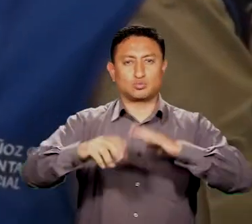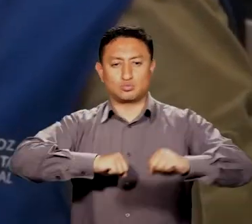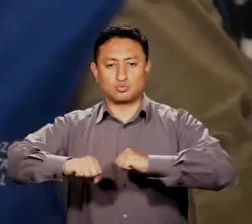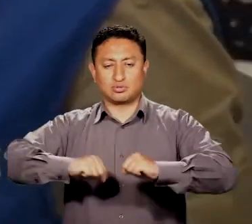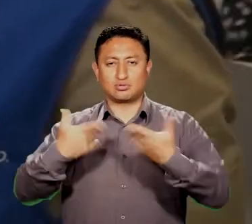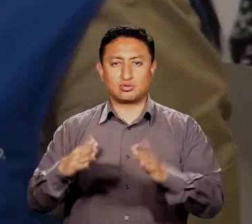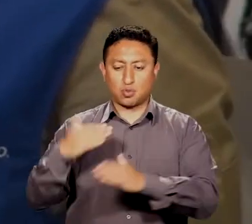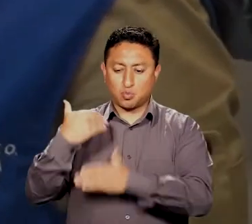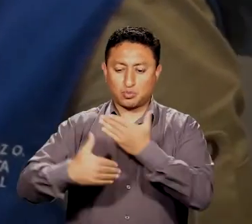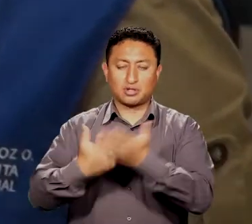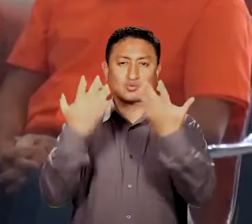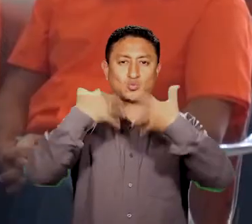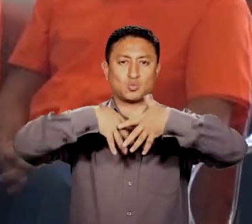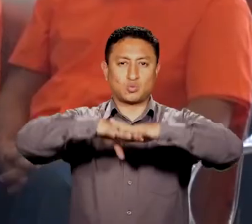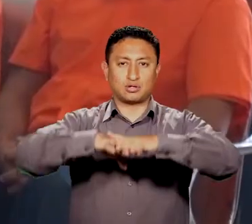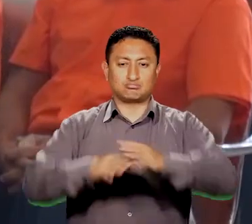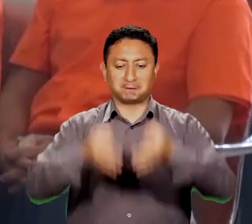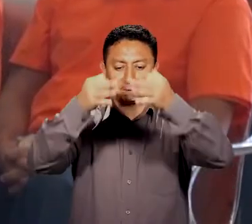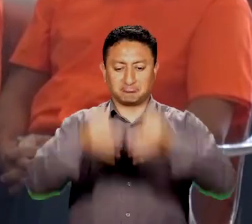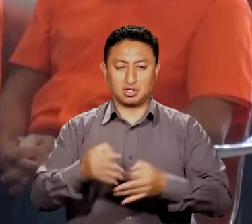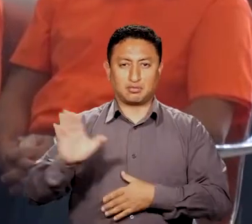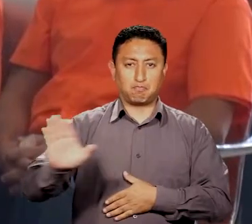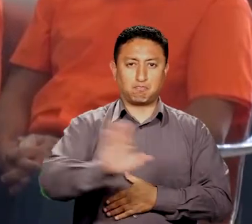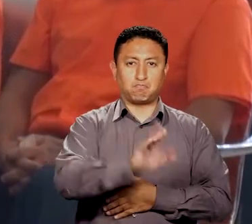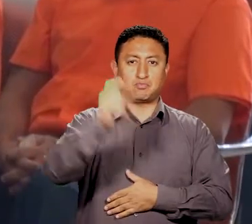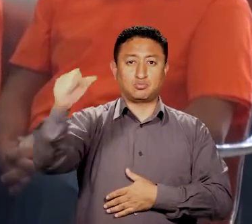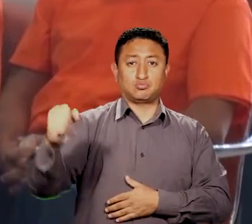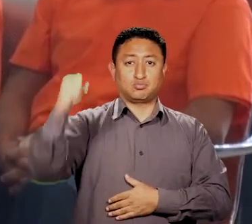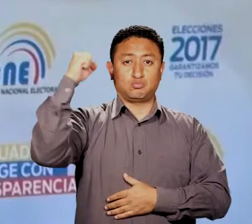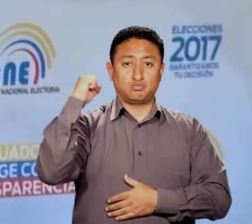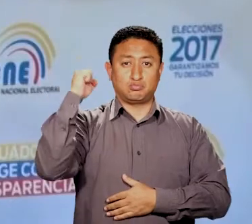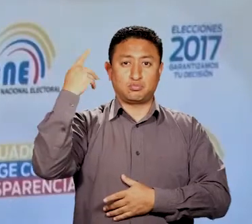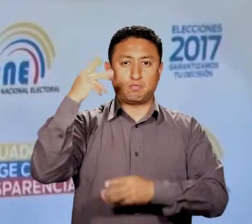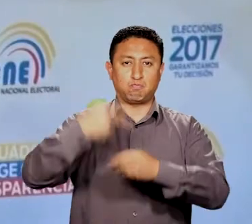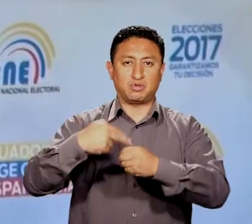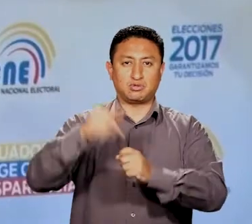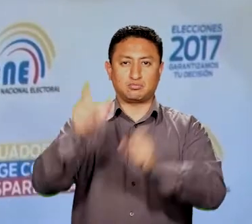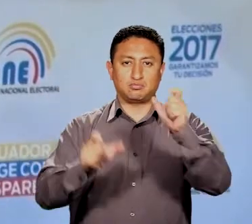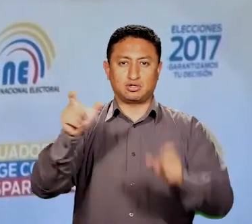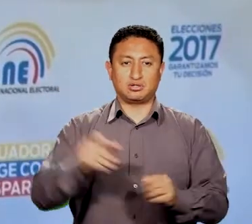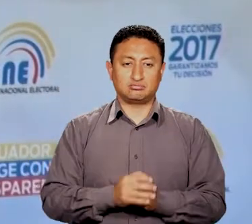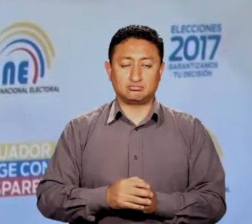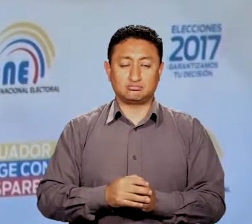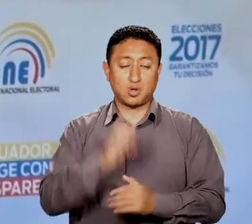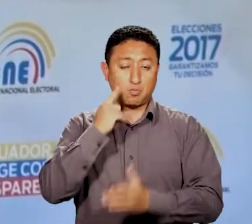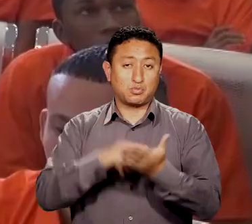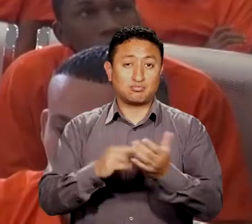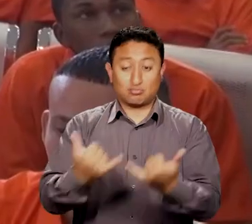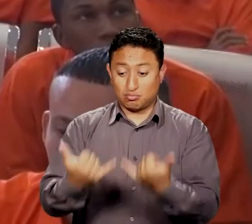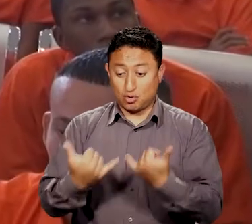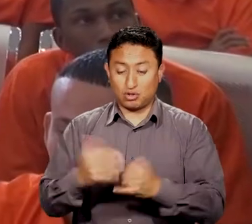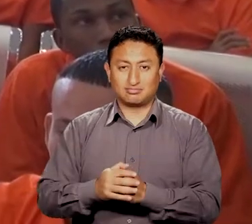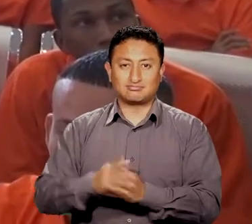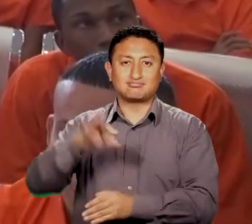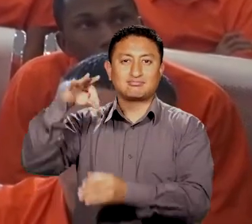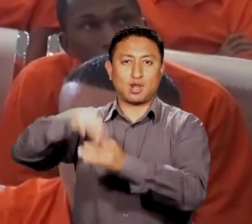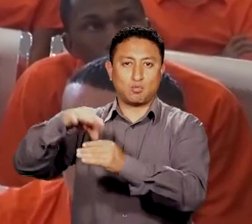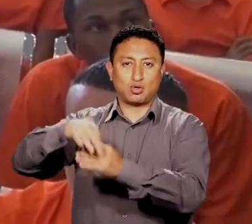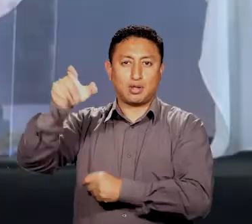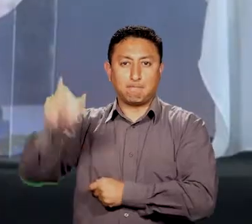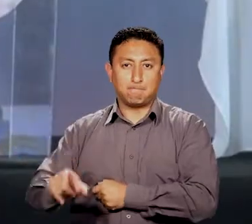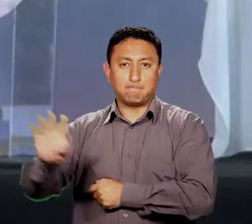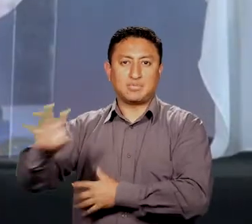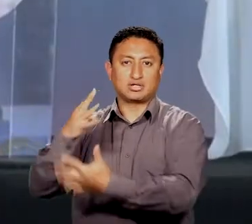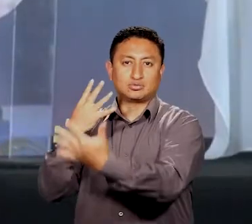un proceso incluyente y garantiza los derechos de participación de los ciudadanos, como en este caso, el voto para las